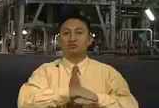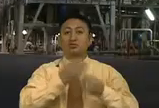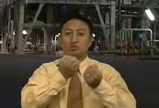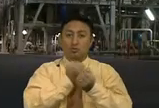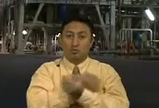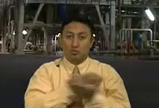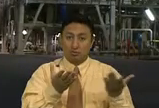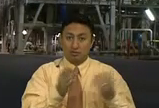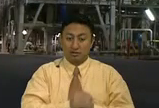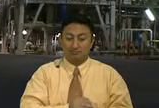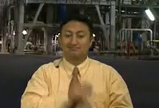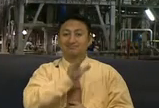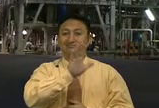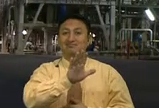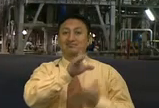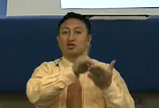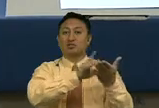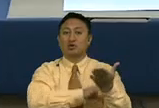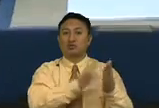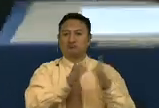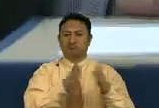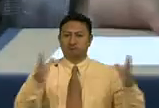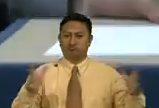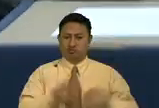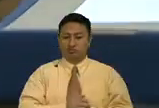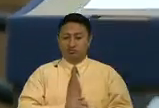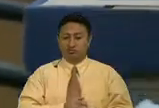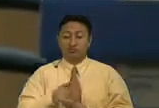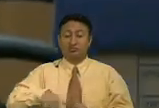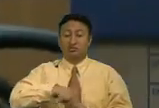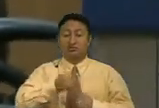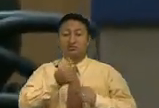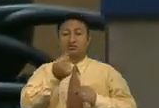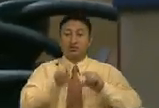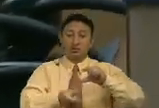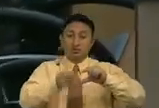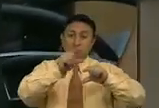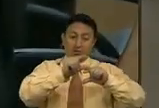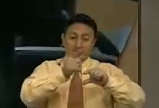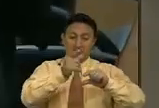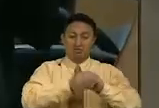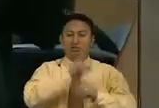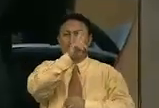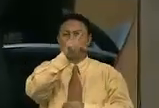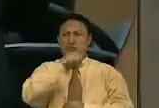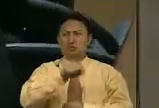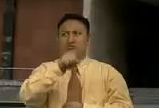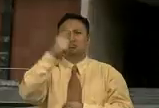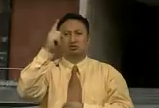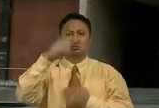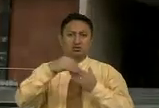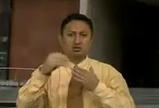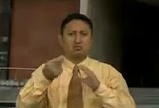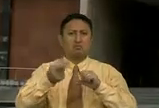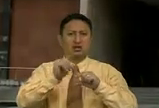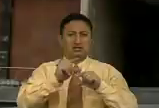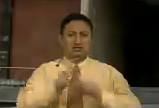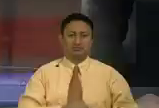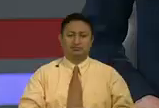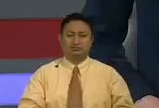las 5 megaobras del anterior gobierno y que registrarían un sobreprecio de más de 2.000 millones de dólares. Informó Javier